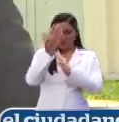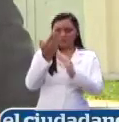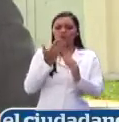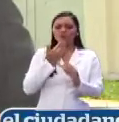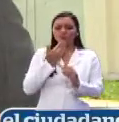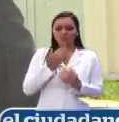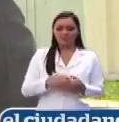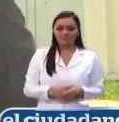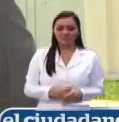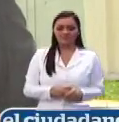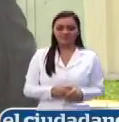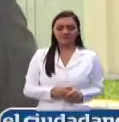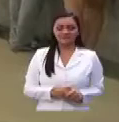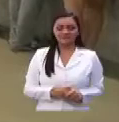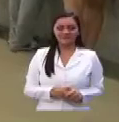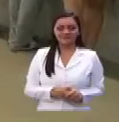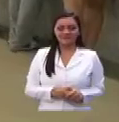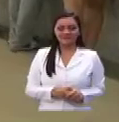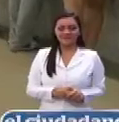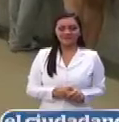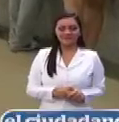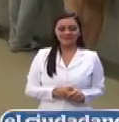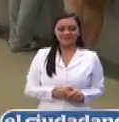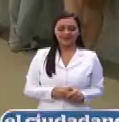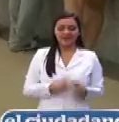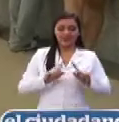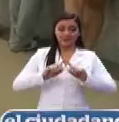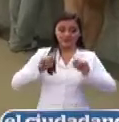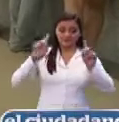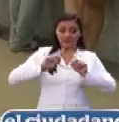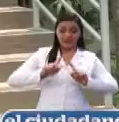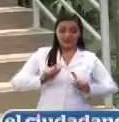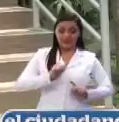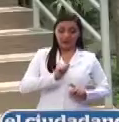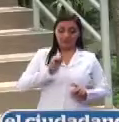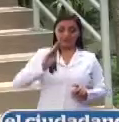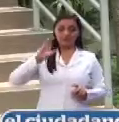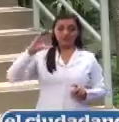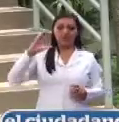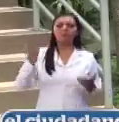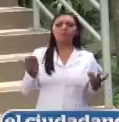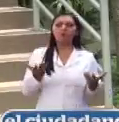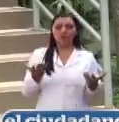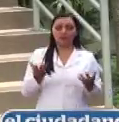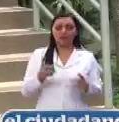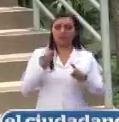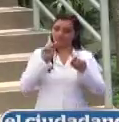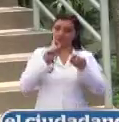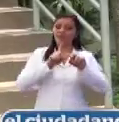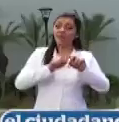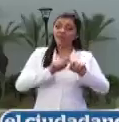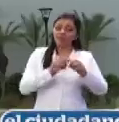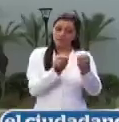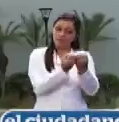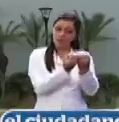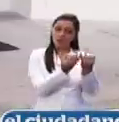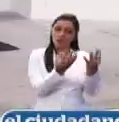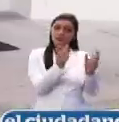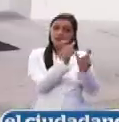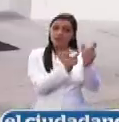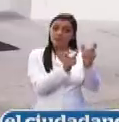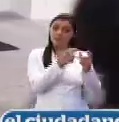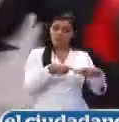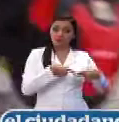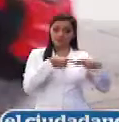contamos en el siguiente informe la diferenciación se la puede realizar de acuerdo al nivel poblacional al que ofrecen los servicios de salud